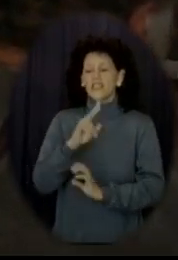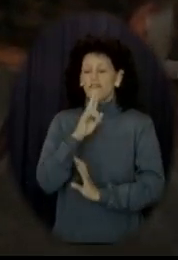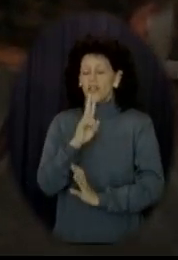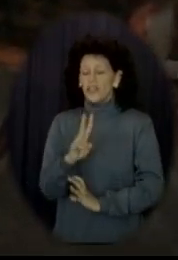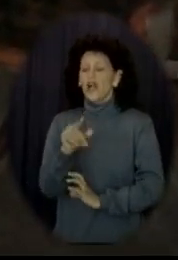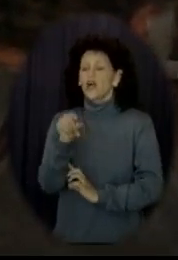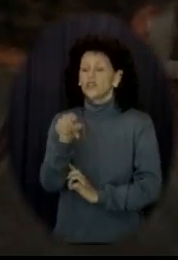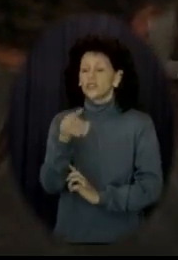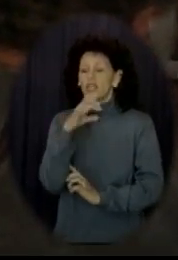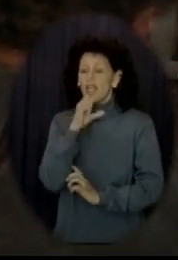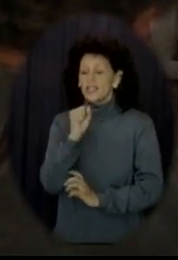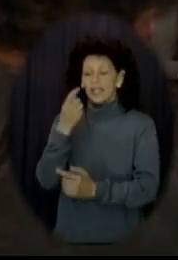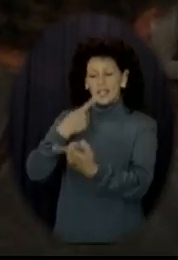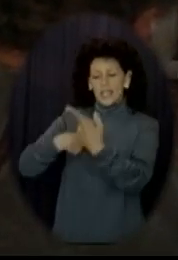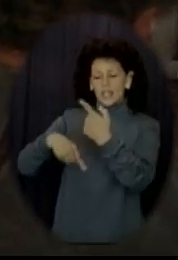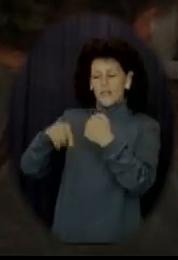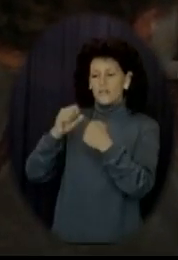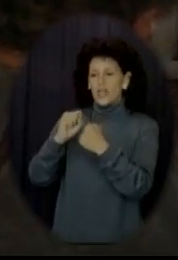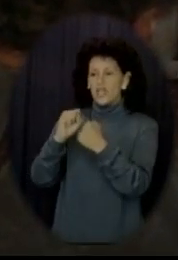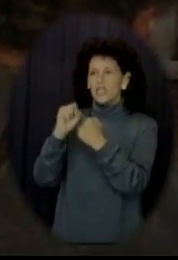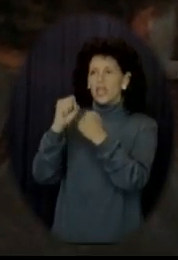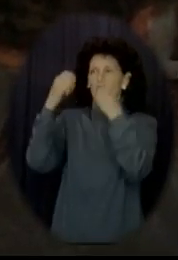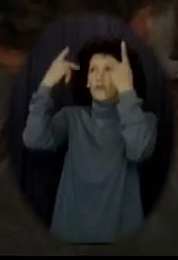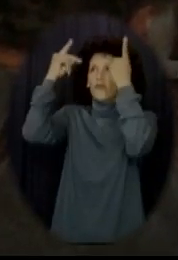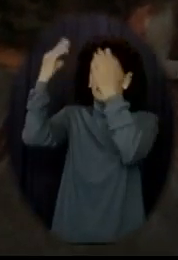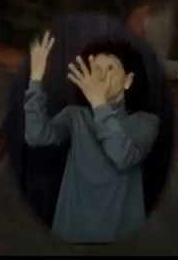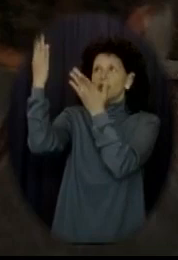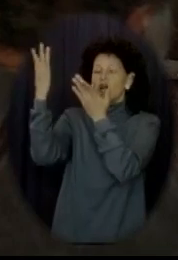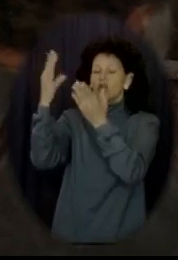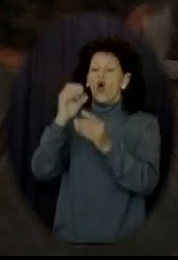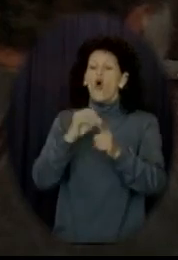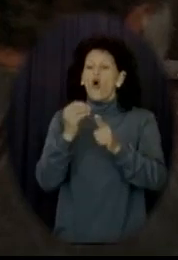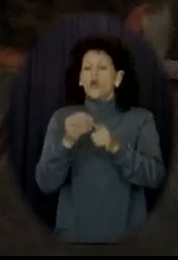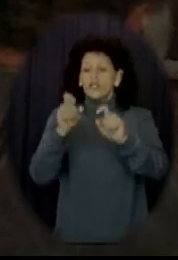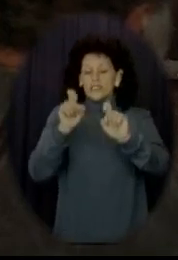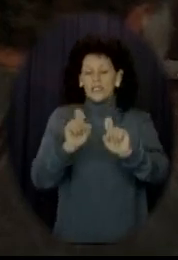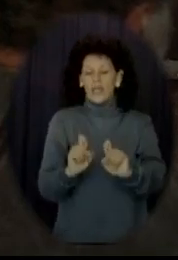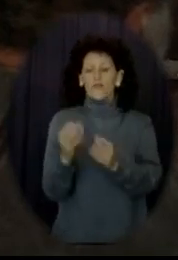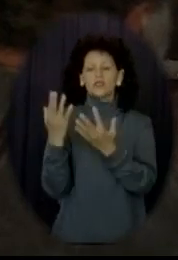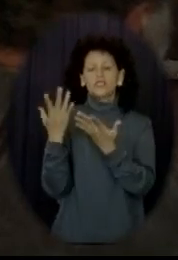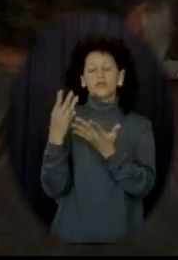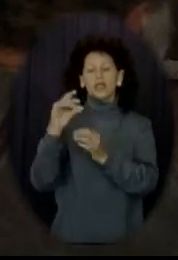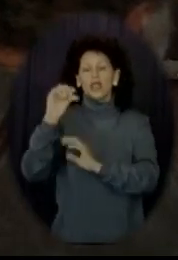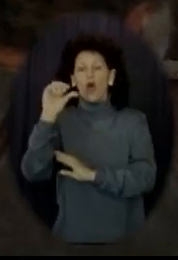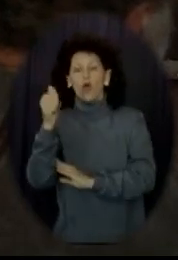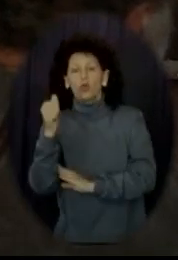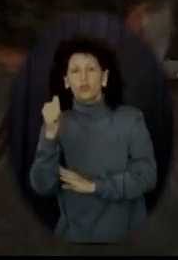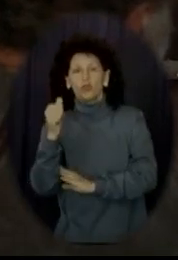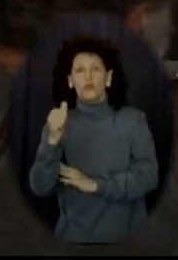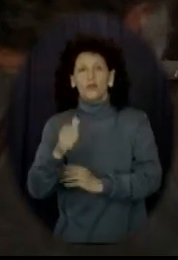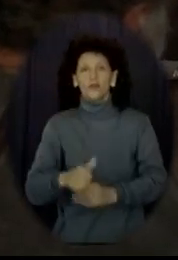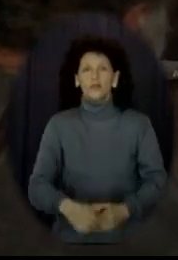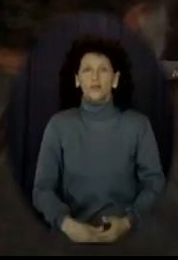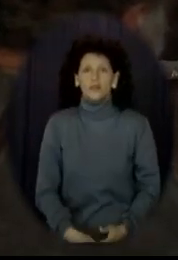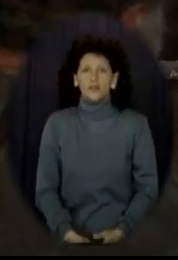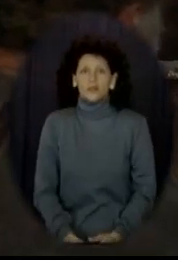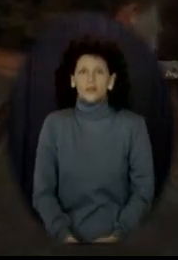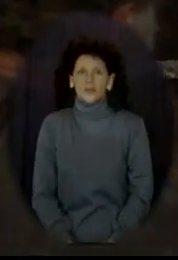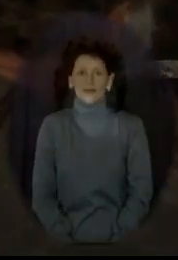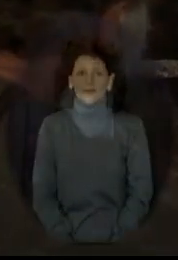en verdad él es el que había de venir o si debemos esperar a otro.